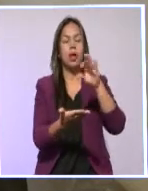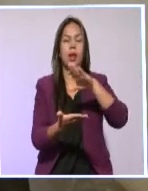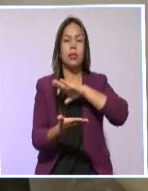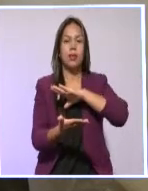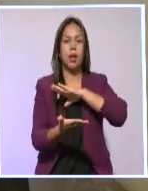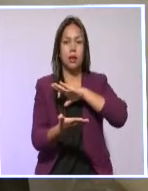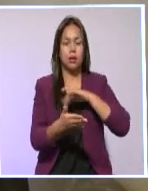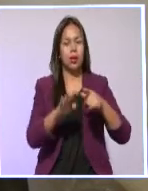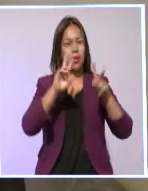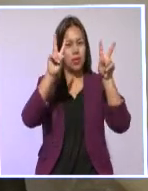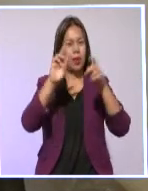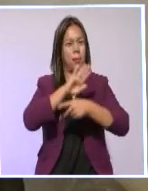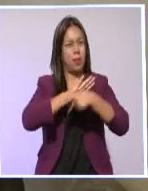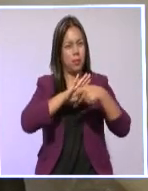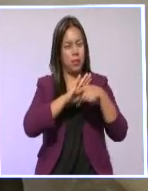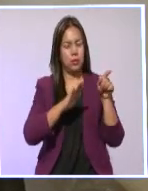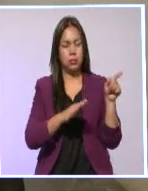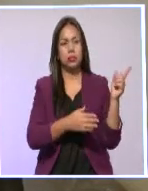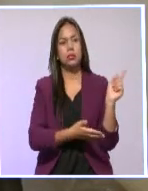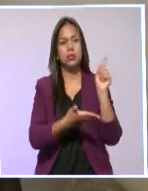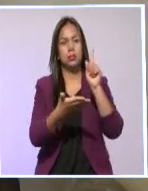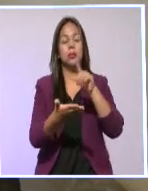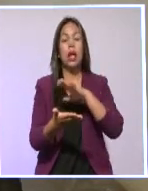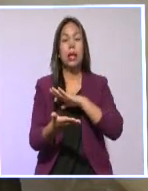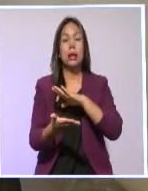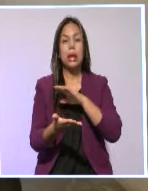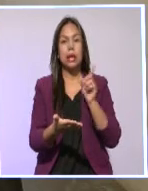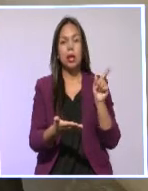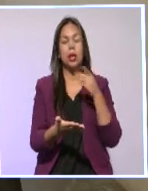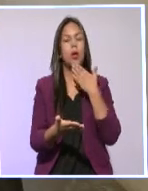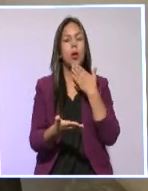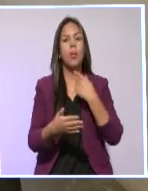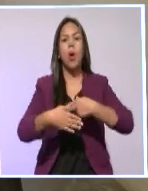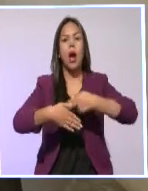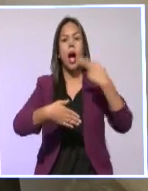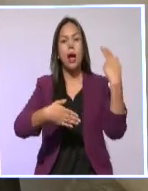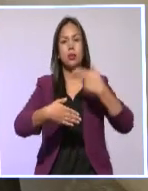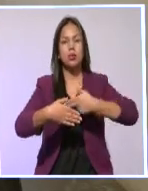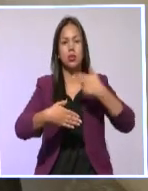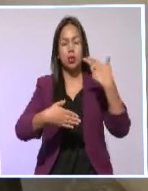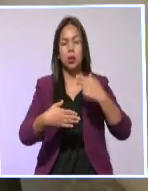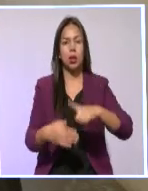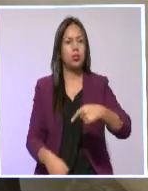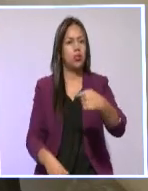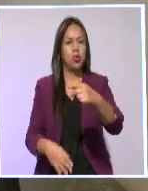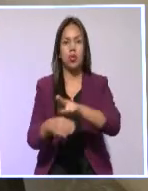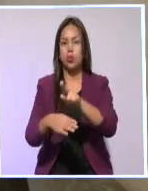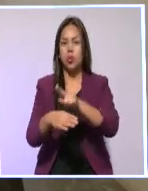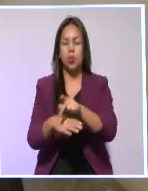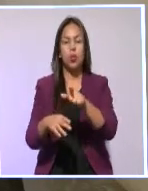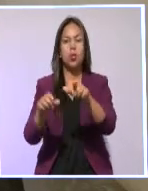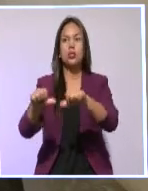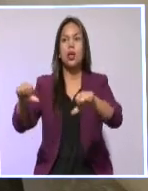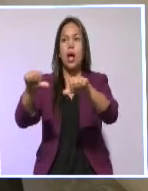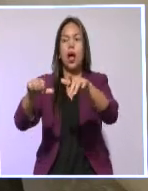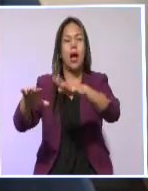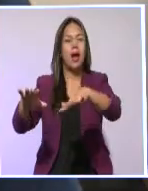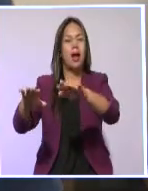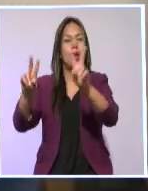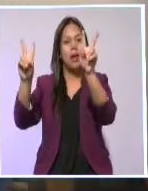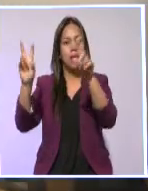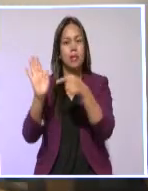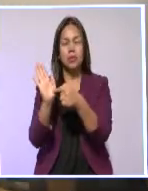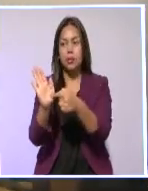Bravo, quien se refiere a la normativa que regula el abastecimiento del combustible utilizado diariamente en las áreas del sector agrícola y